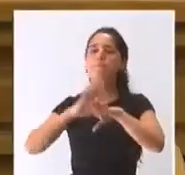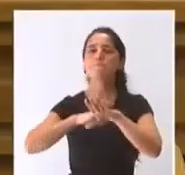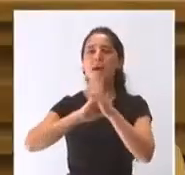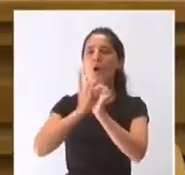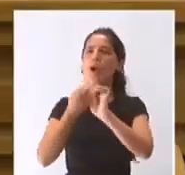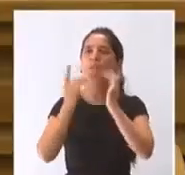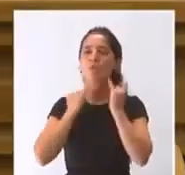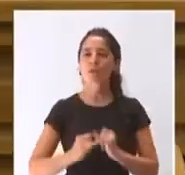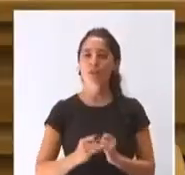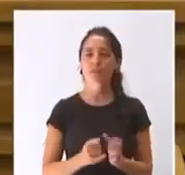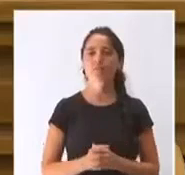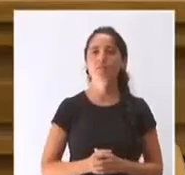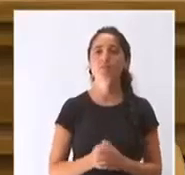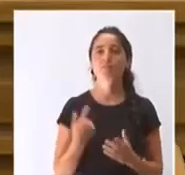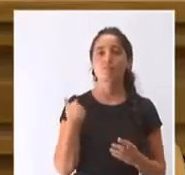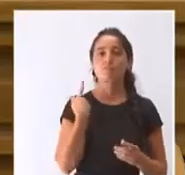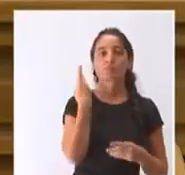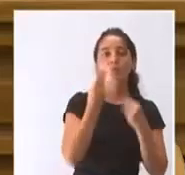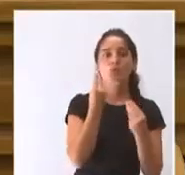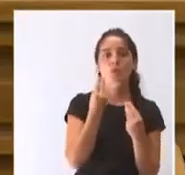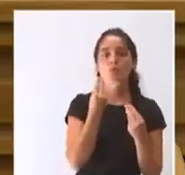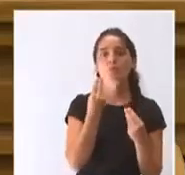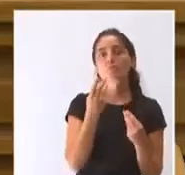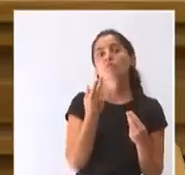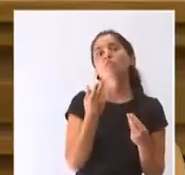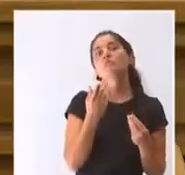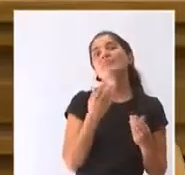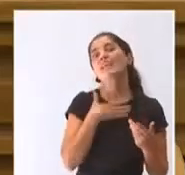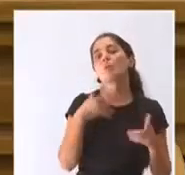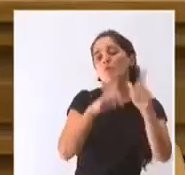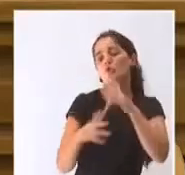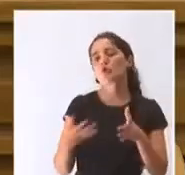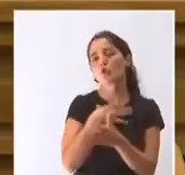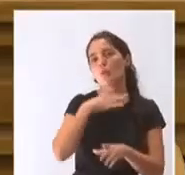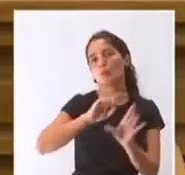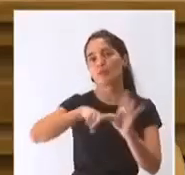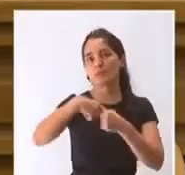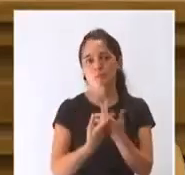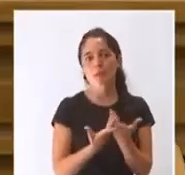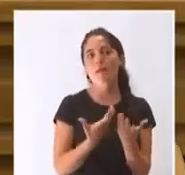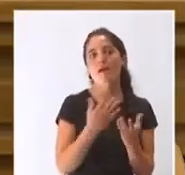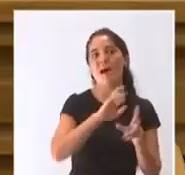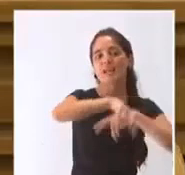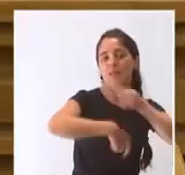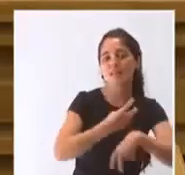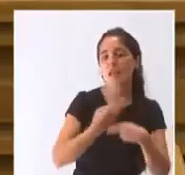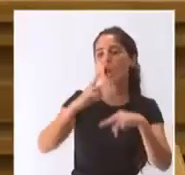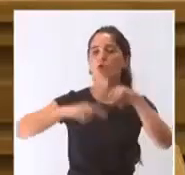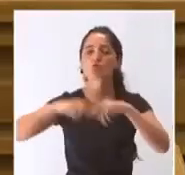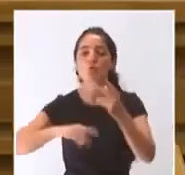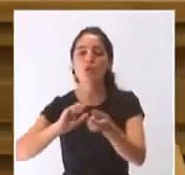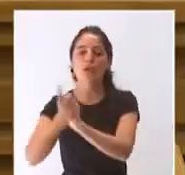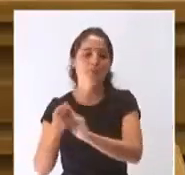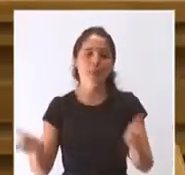al que se pueda una u otra persona rehabilitar construir y cambiar vamos a producir